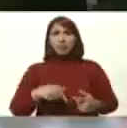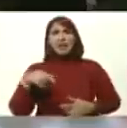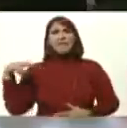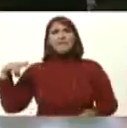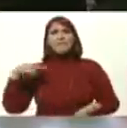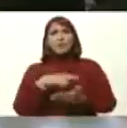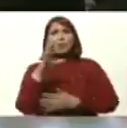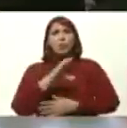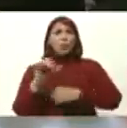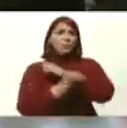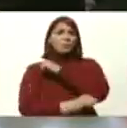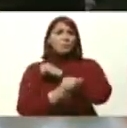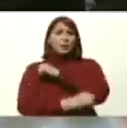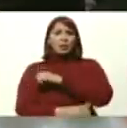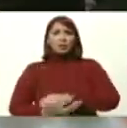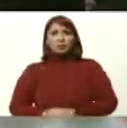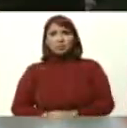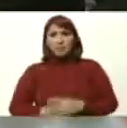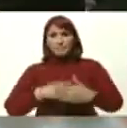en el plan Vuelta a la Patria.